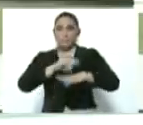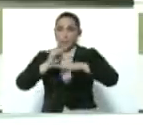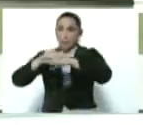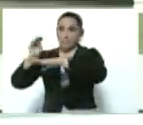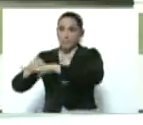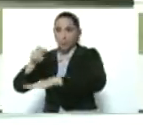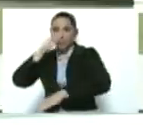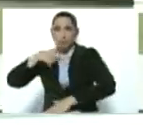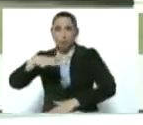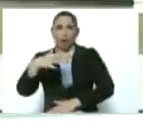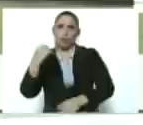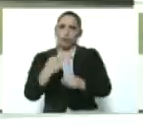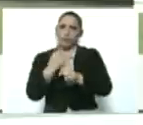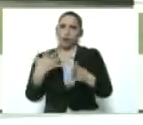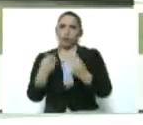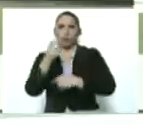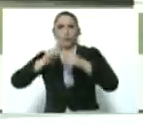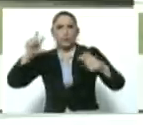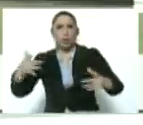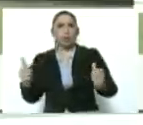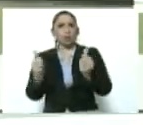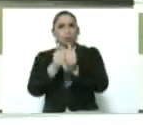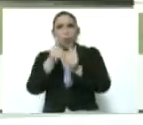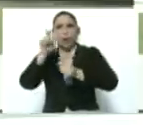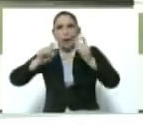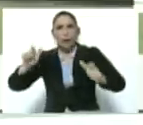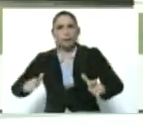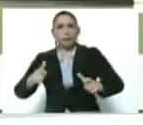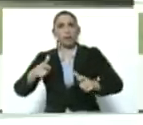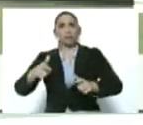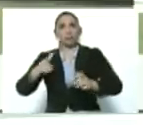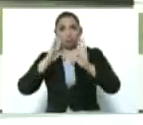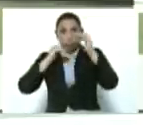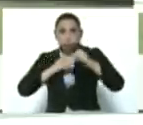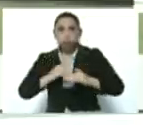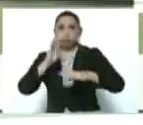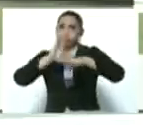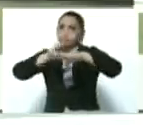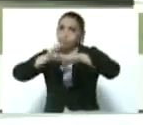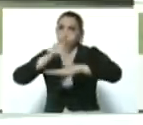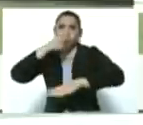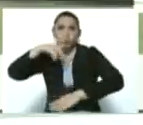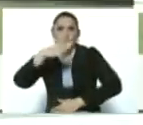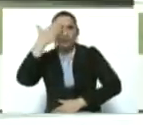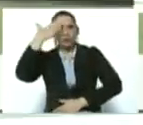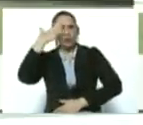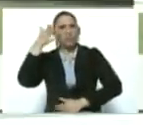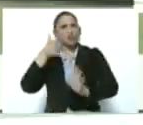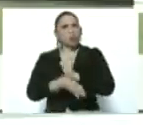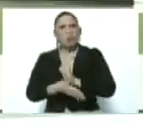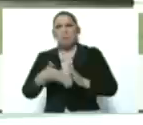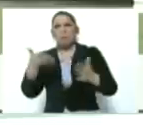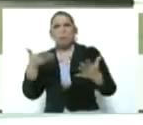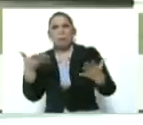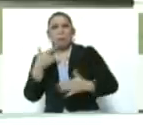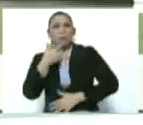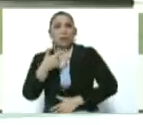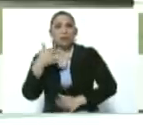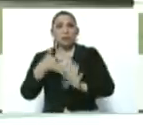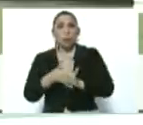trabajar junto a la gente con la gente tomarla en cuenta consultarla saber su opinión todo